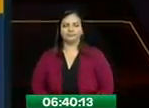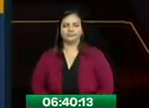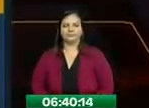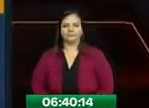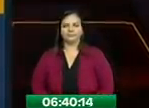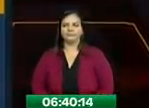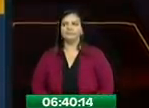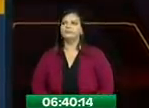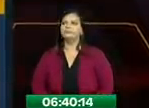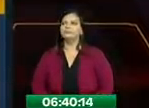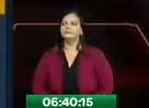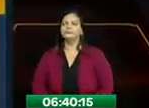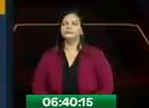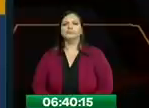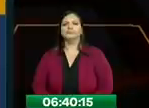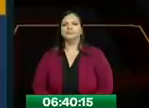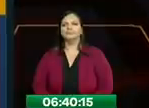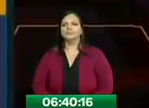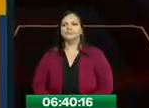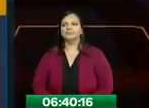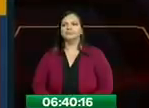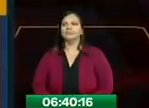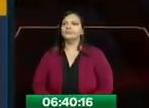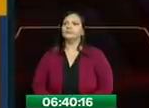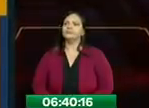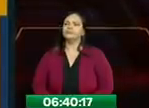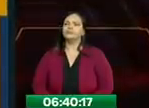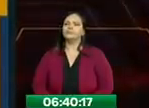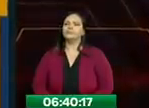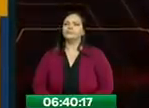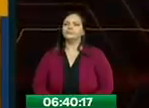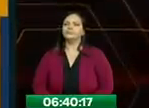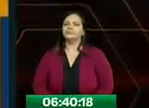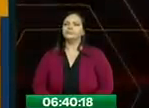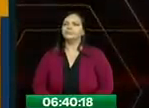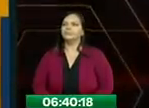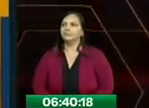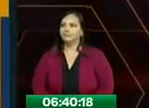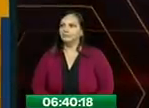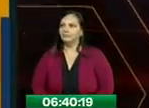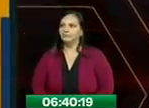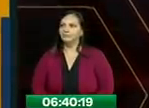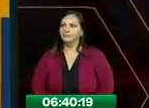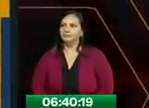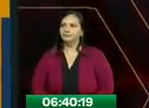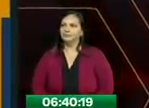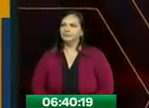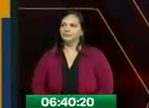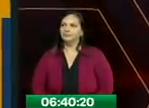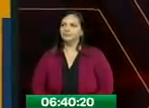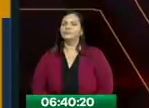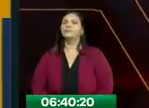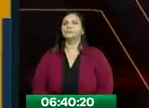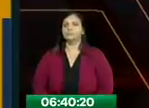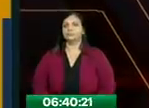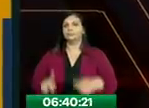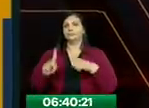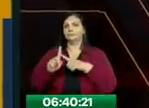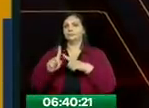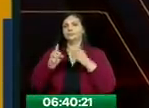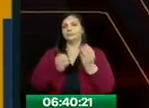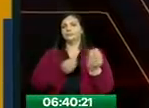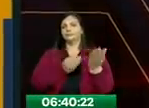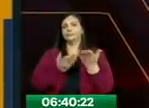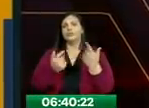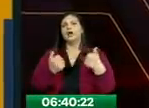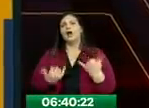Ahí está. Now the virus que circula a sus personas, dice. Esta es una de las situaciones que está